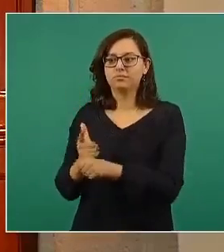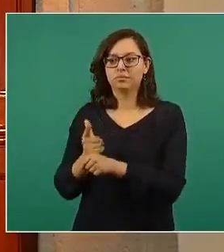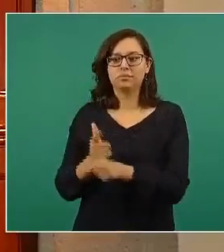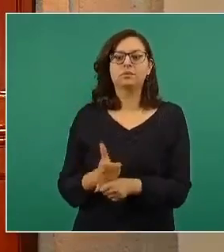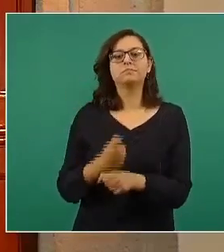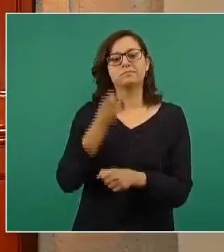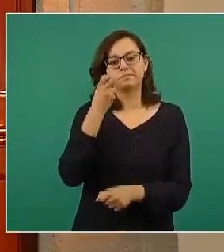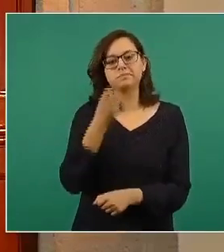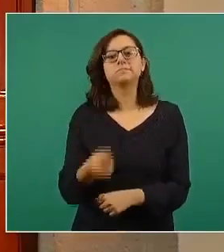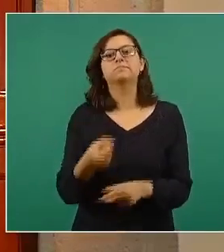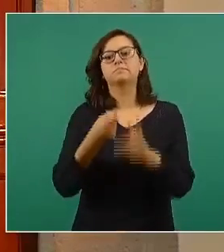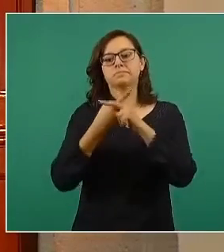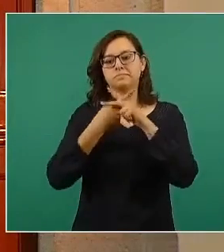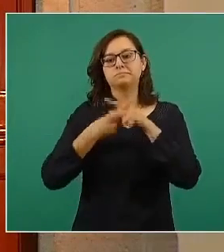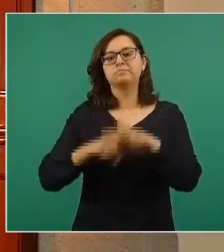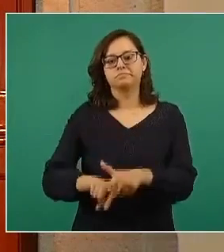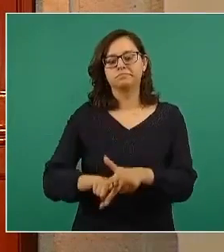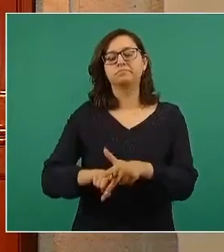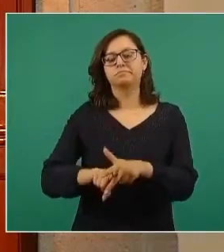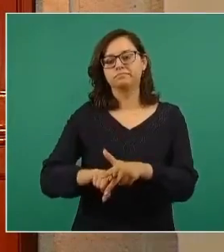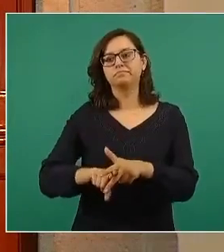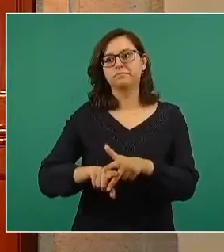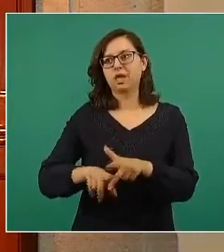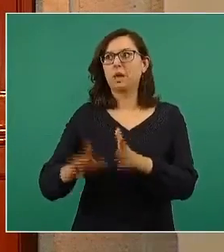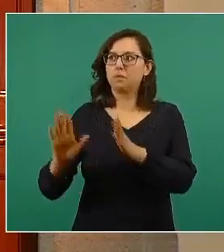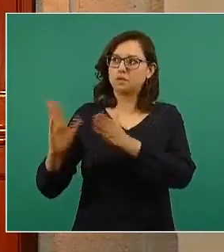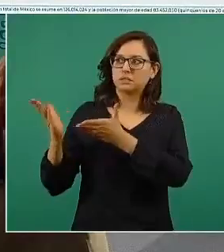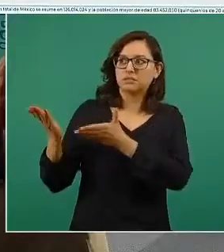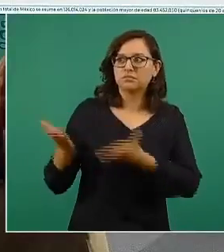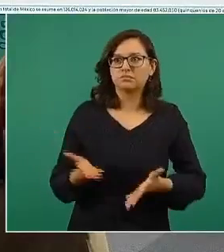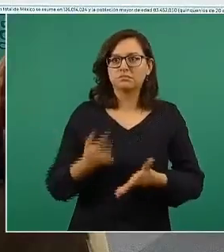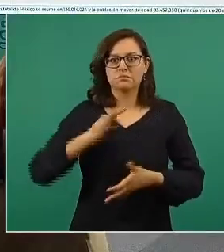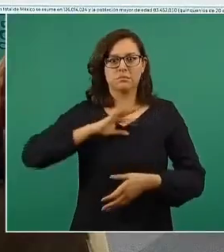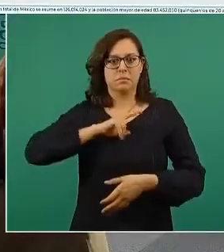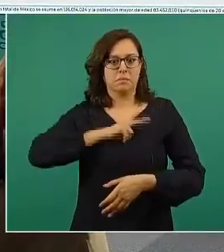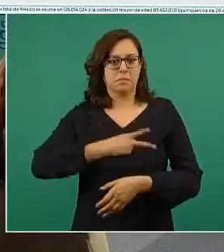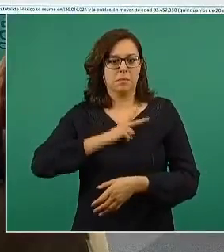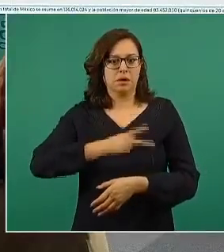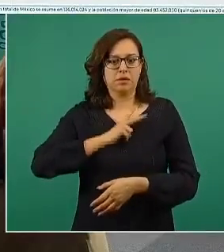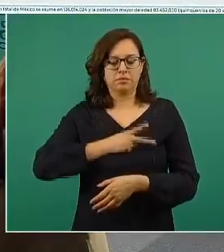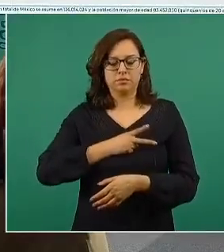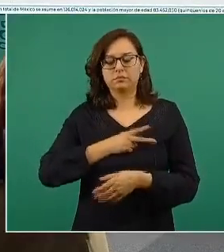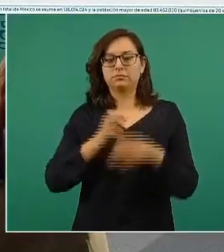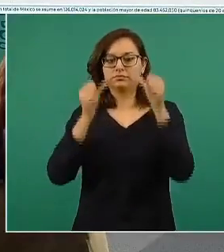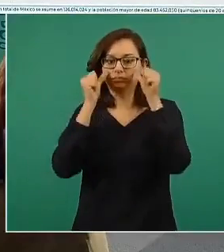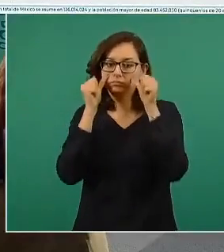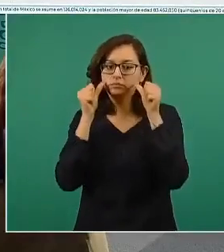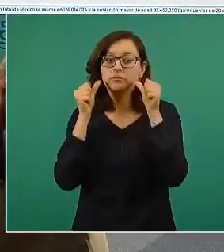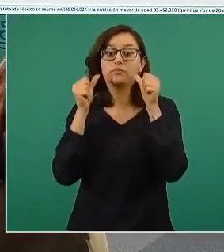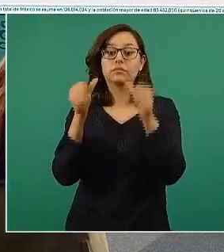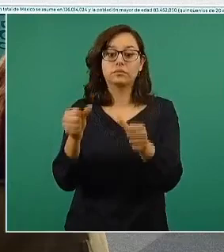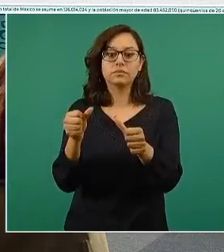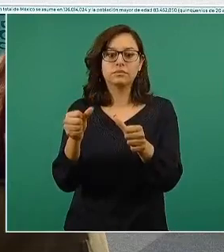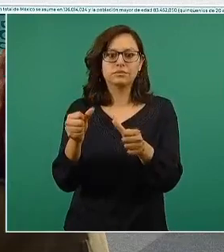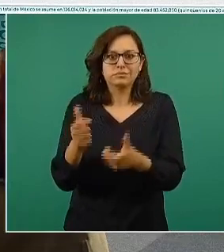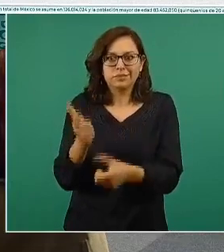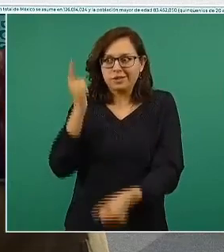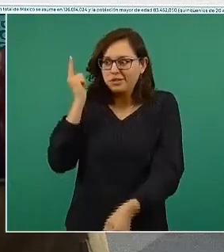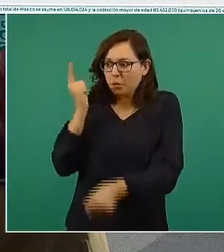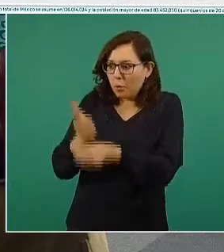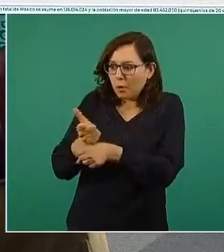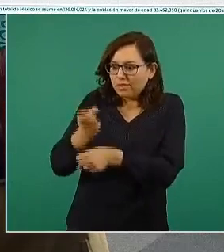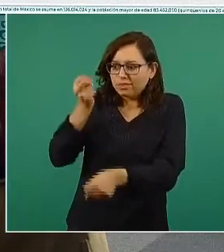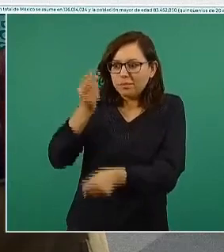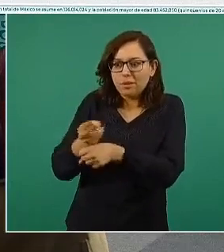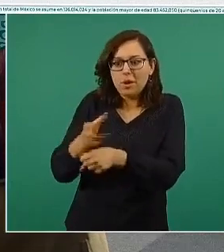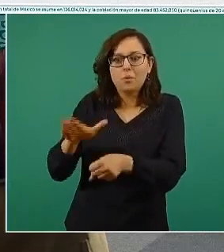inicio al escenario 1 y a la fase 1 de la respuesta. Esto fue posible precisamente porque los laboratorios tenían ya la